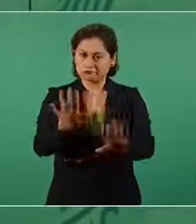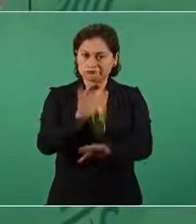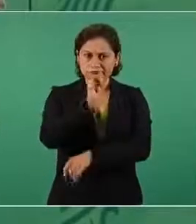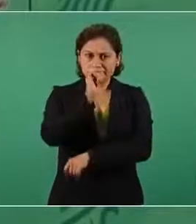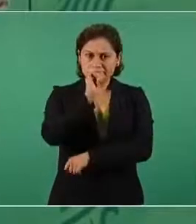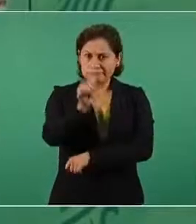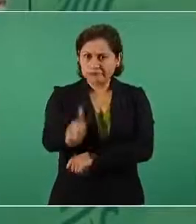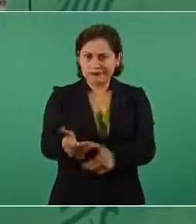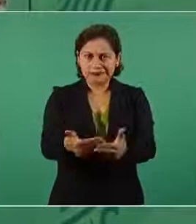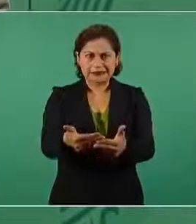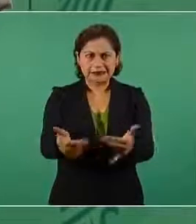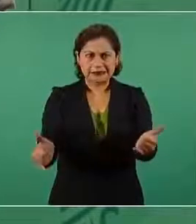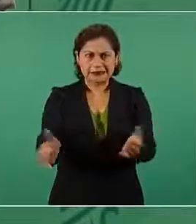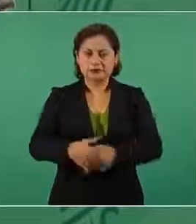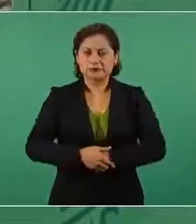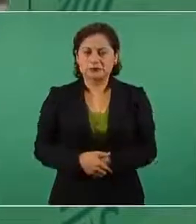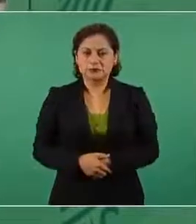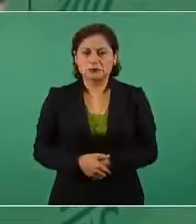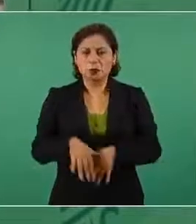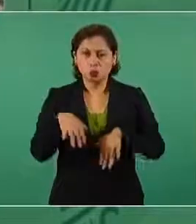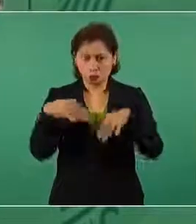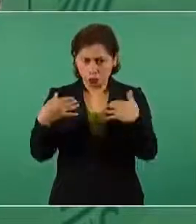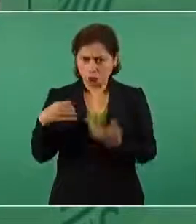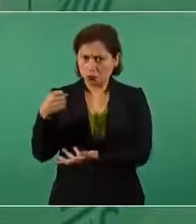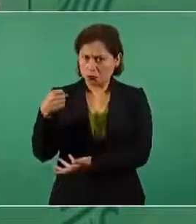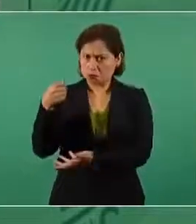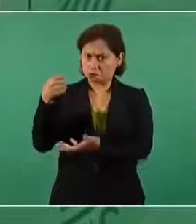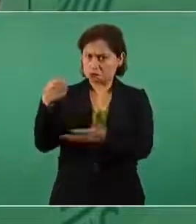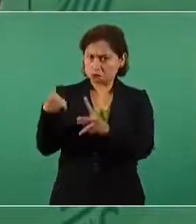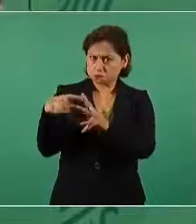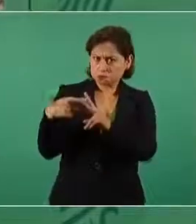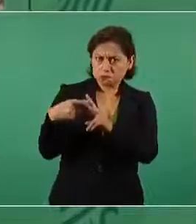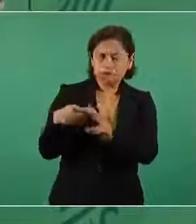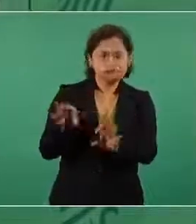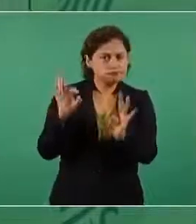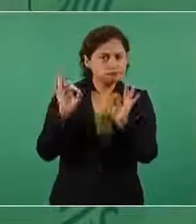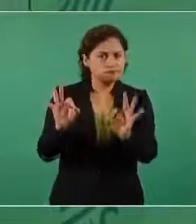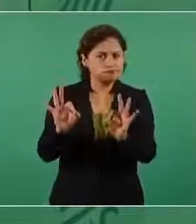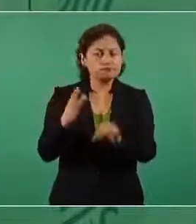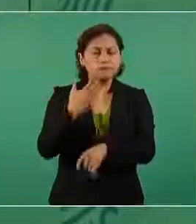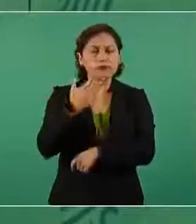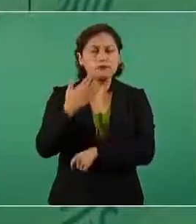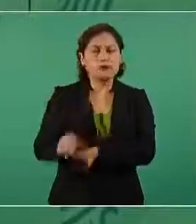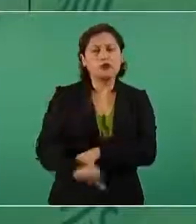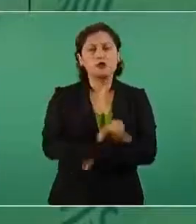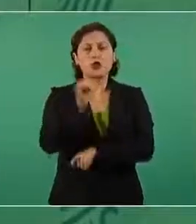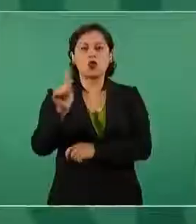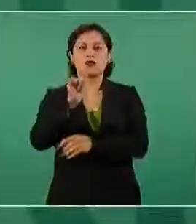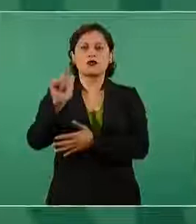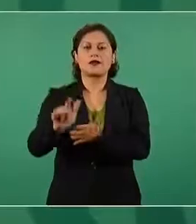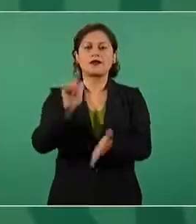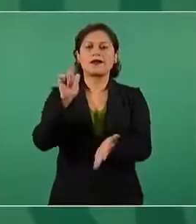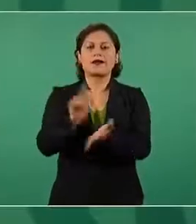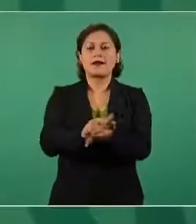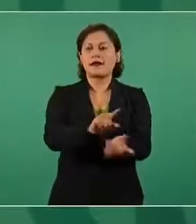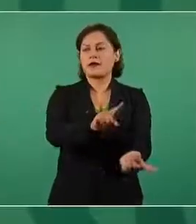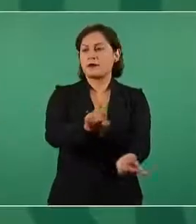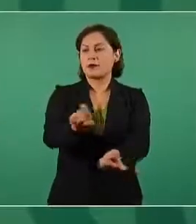En fin, es un buen presupuesto y en la ley de ingresos hay dos modificaciones